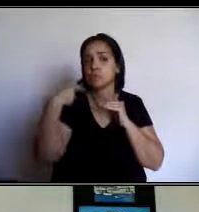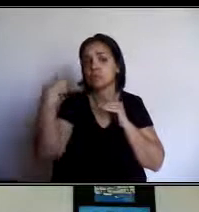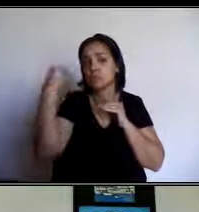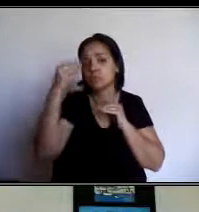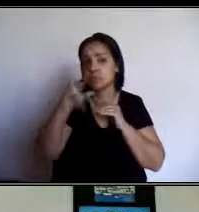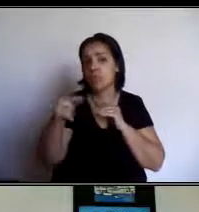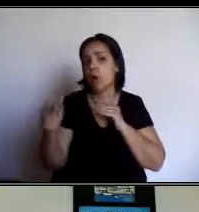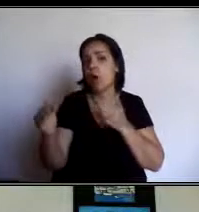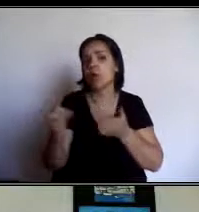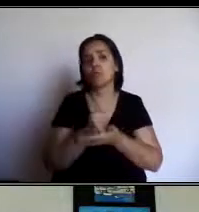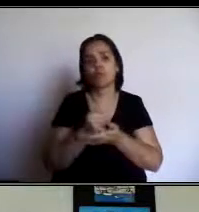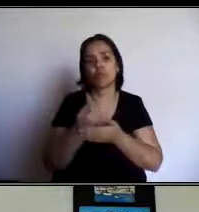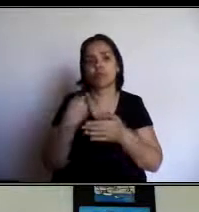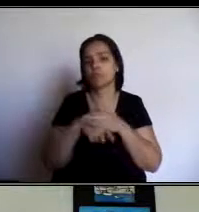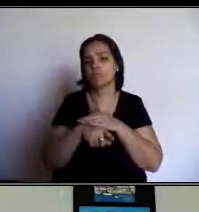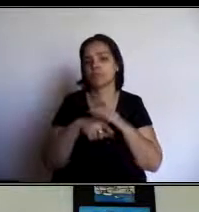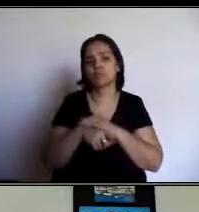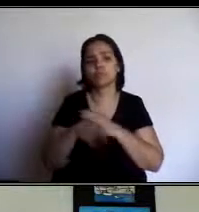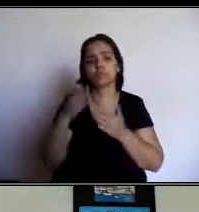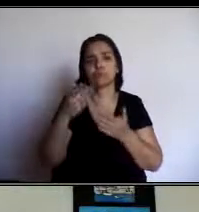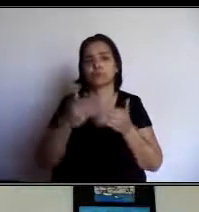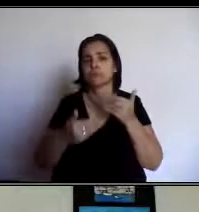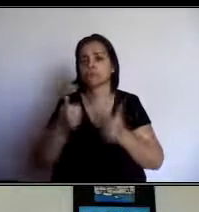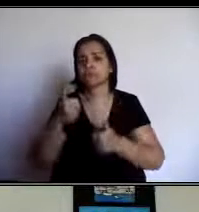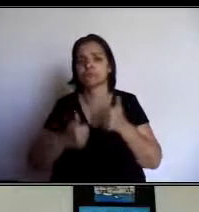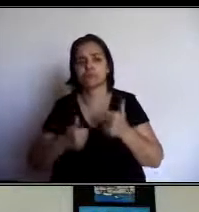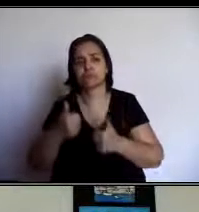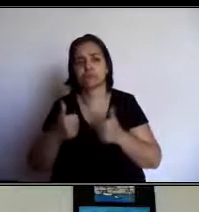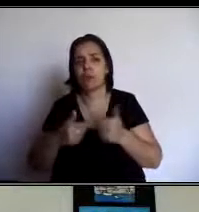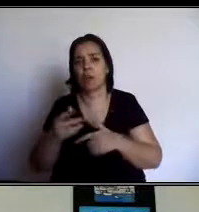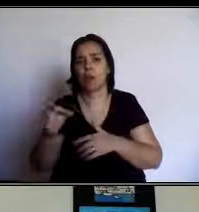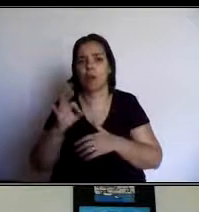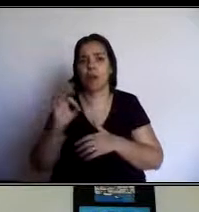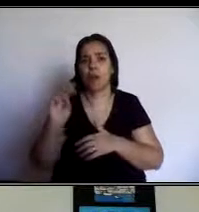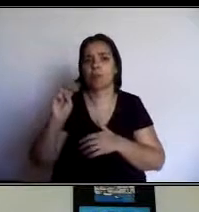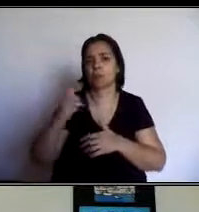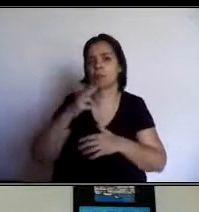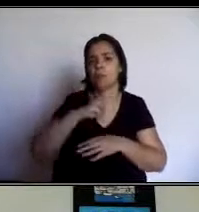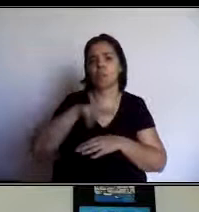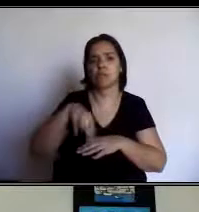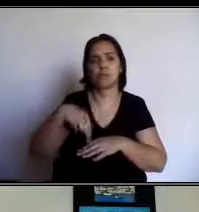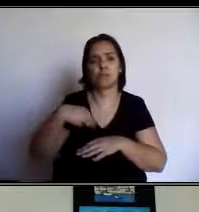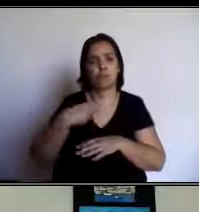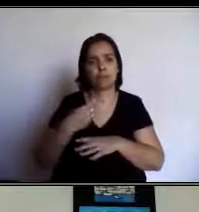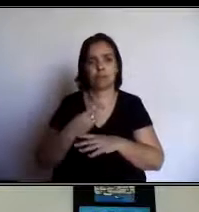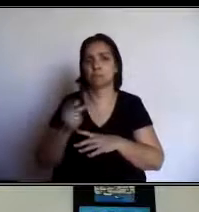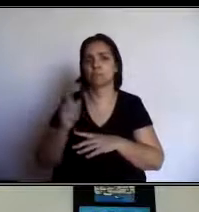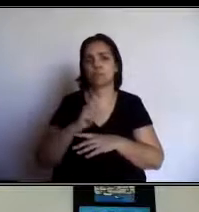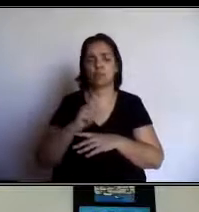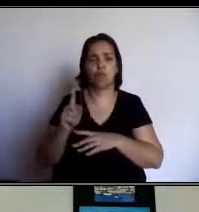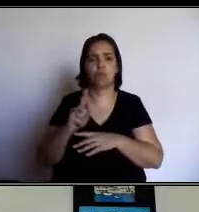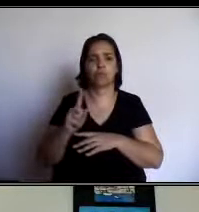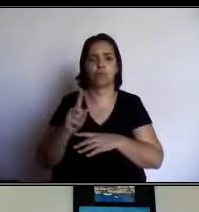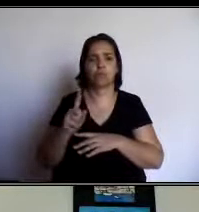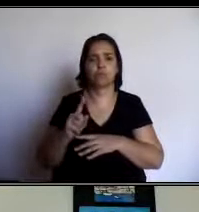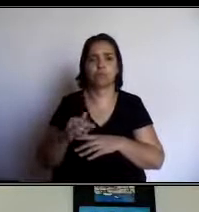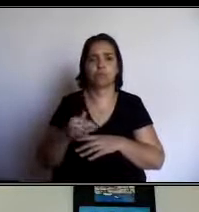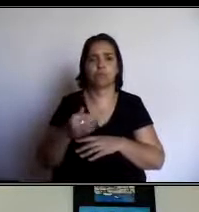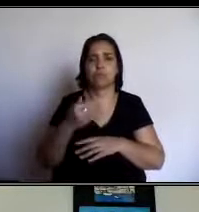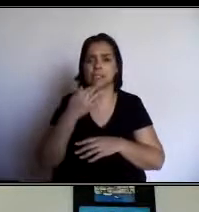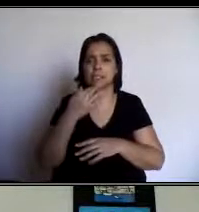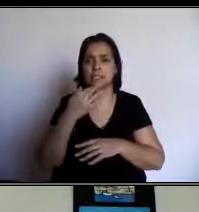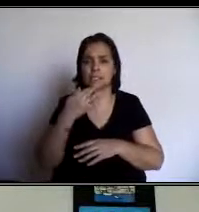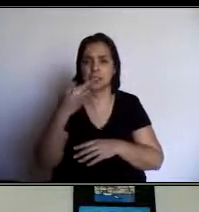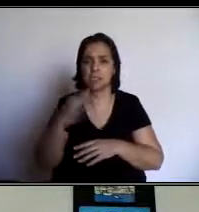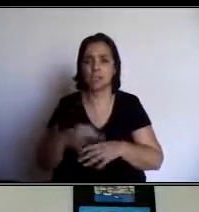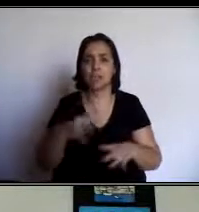el desarrollo tiene que compararse con las dos orillas del Rin. No tiene por qué. Pero sí es cierto que en